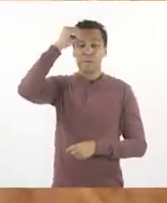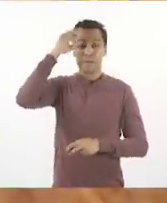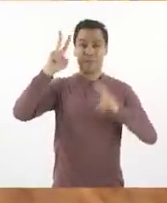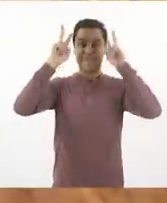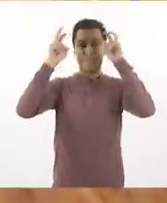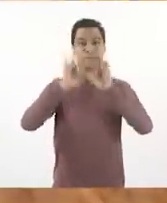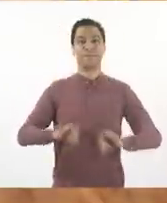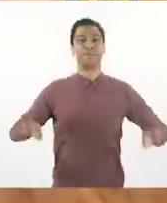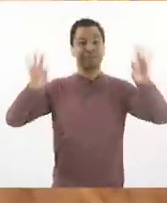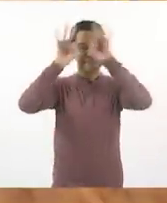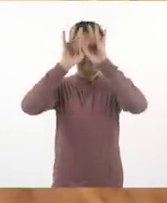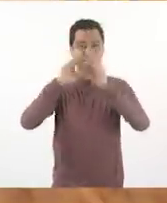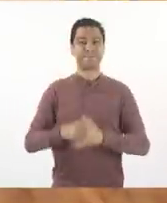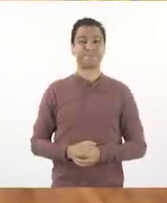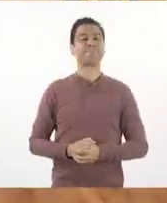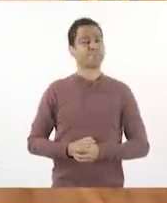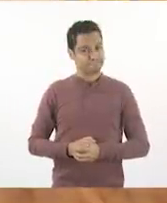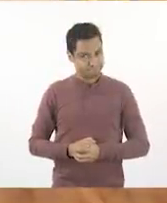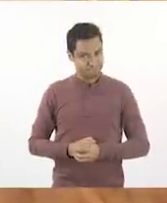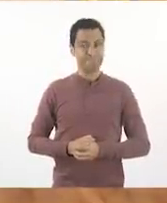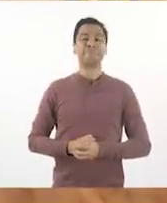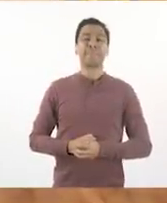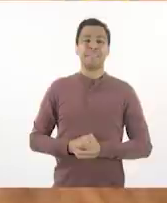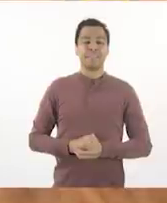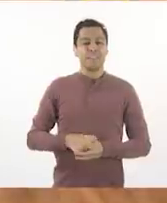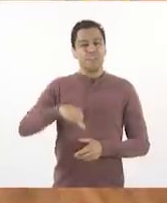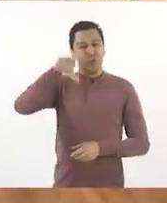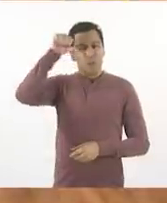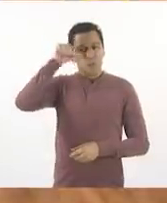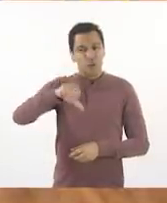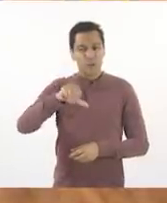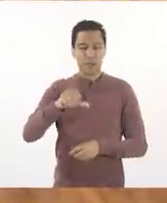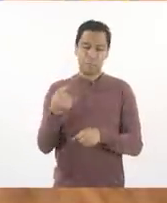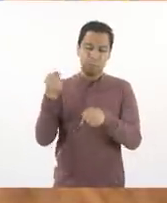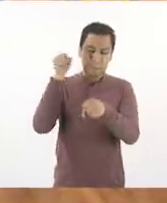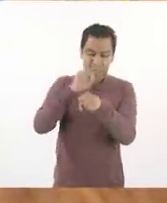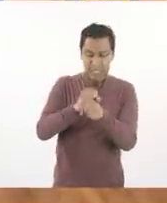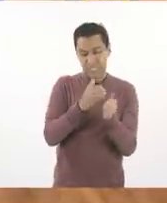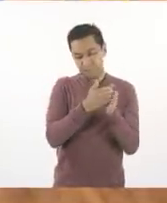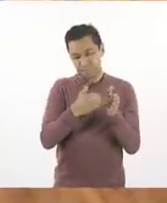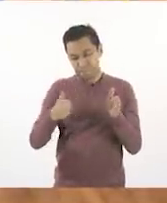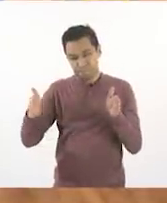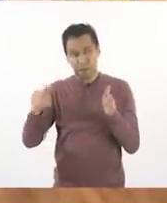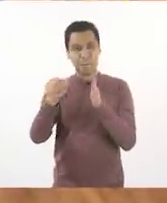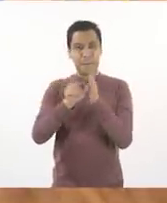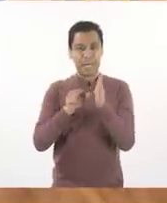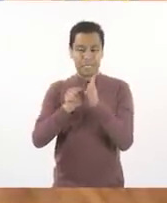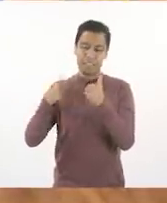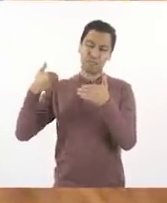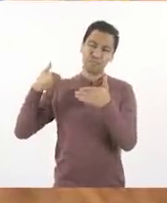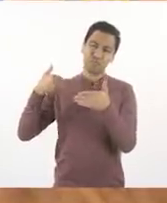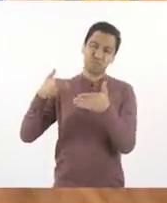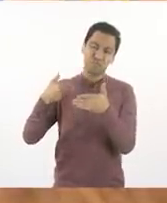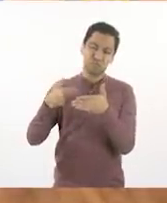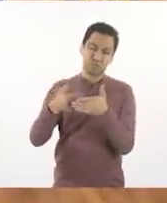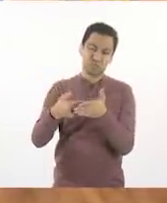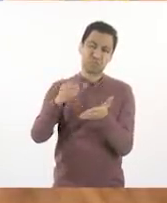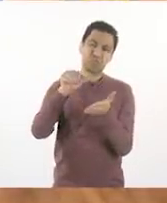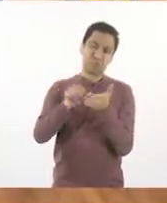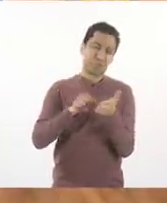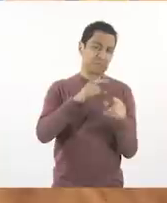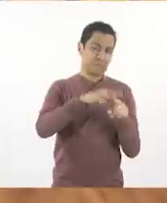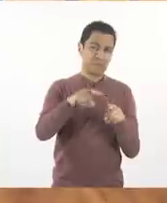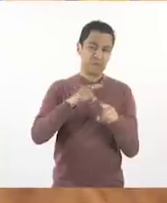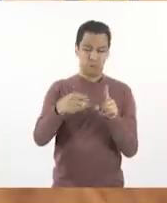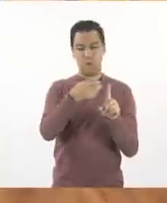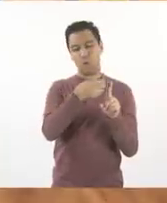muy importante. Vamos a comprender la relación de la semana y el mes y también el orden que tiene cada uno de